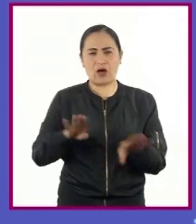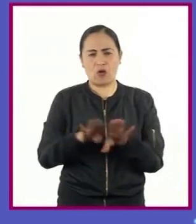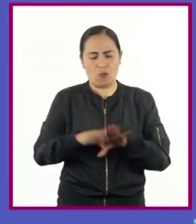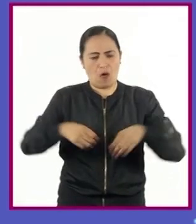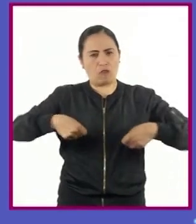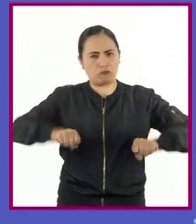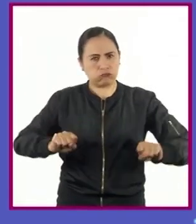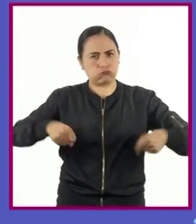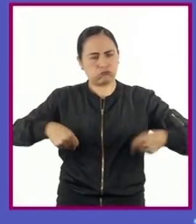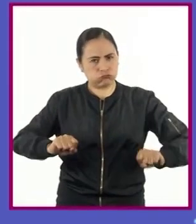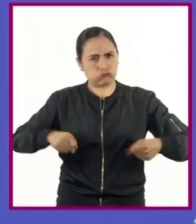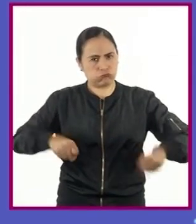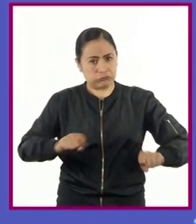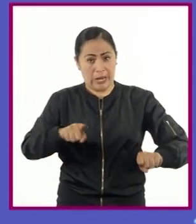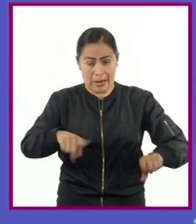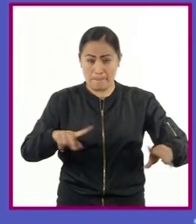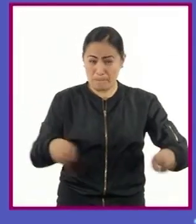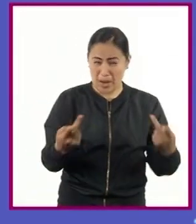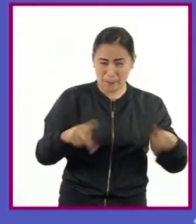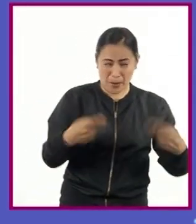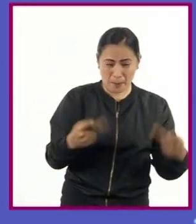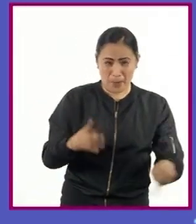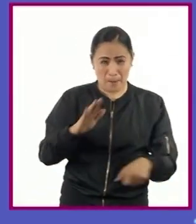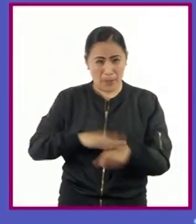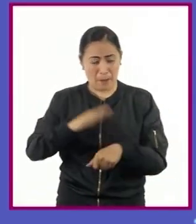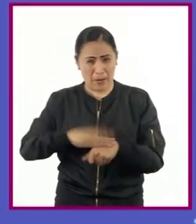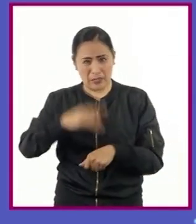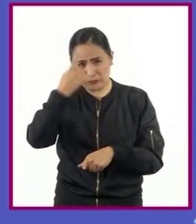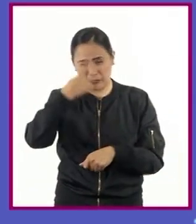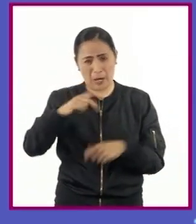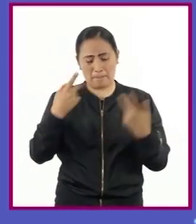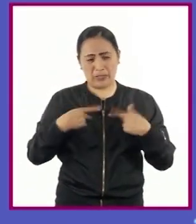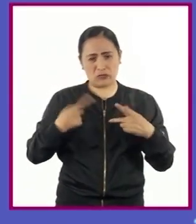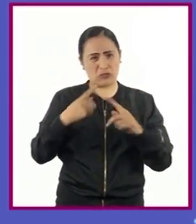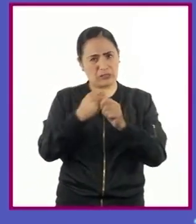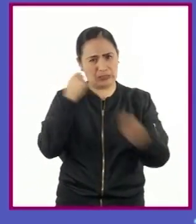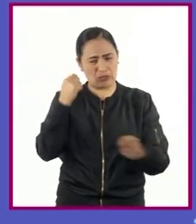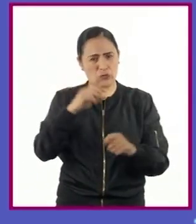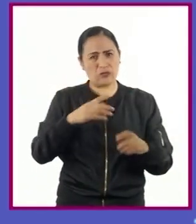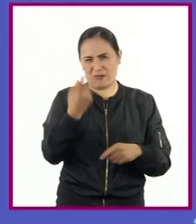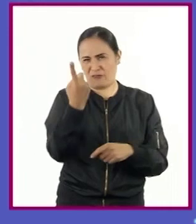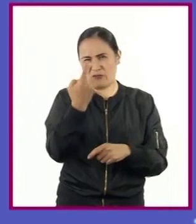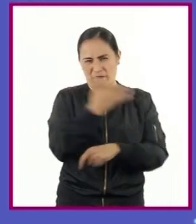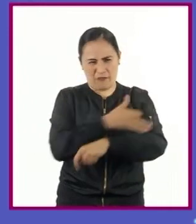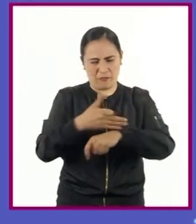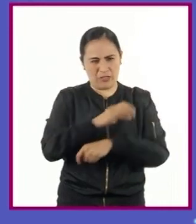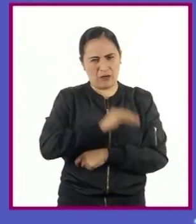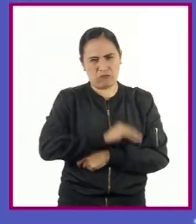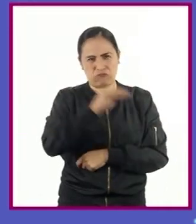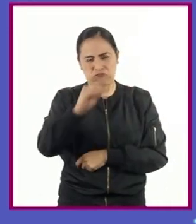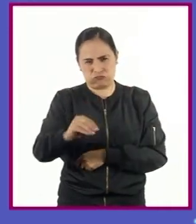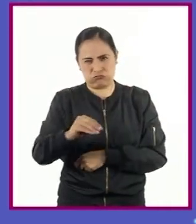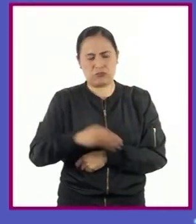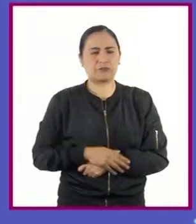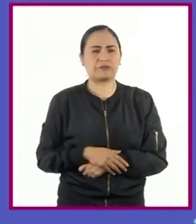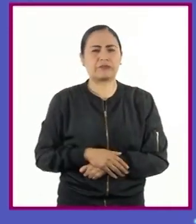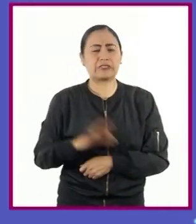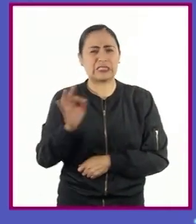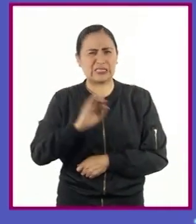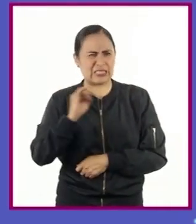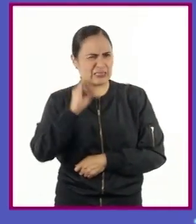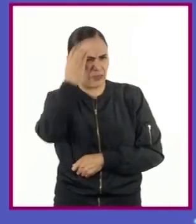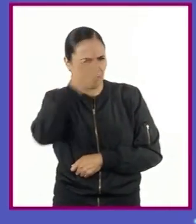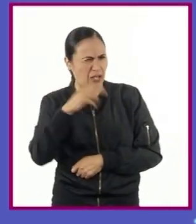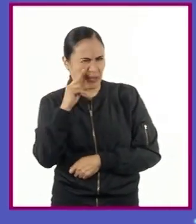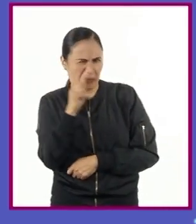mundo, convirtiéndose este en el medio de transporte de una familia. Por lo que no es raro apreciar imágenes que pudieran resultar